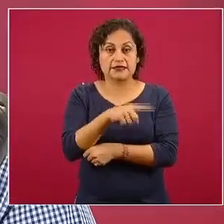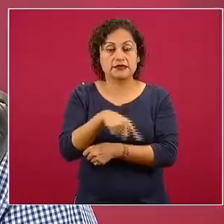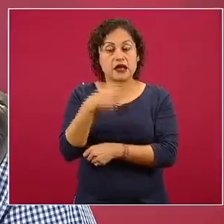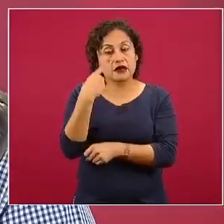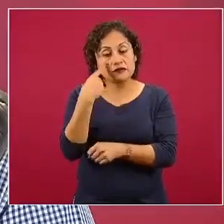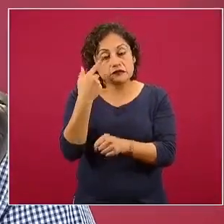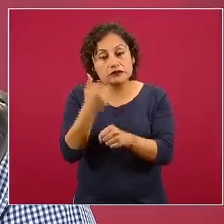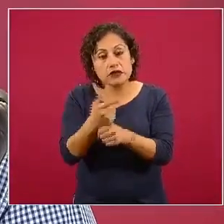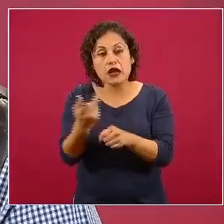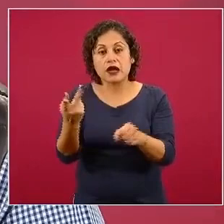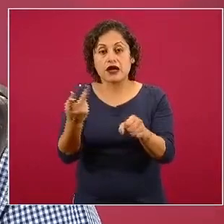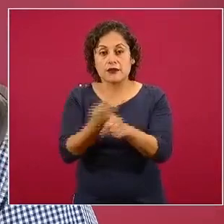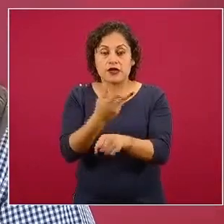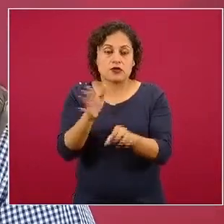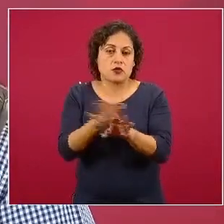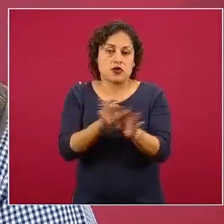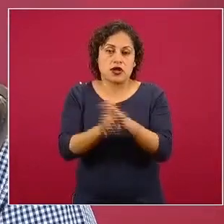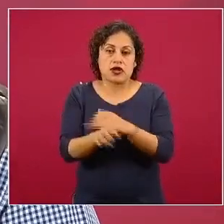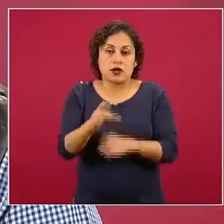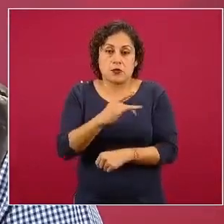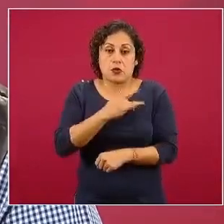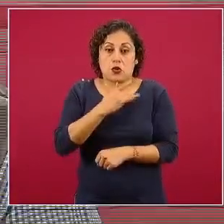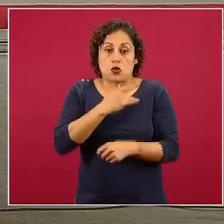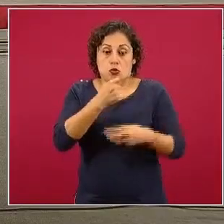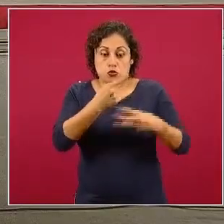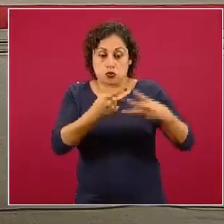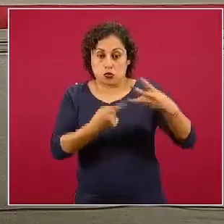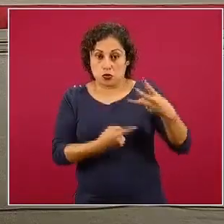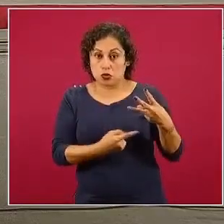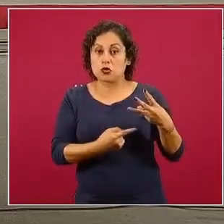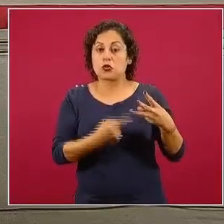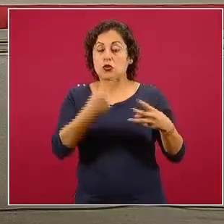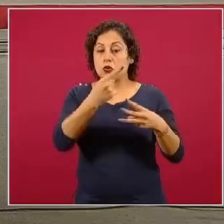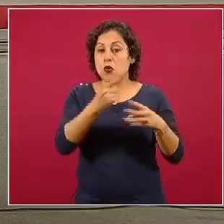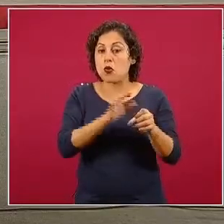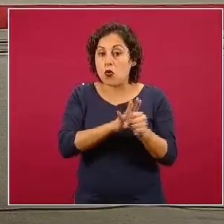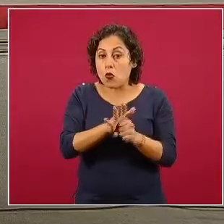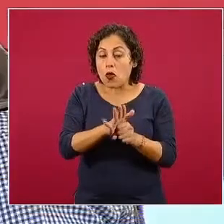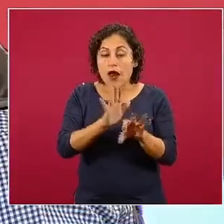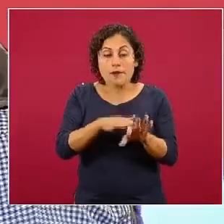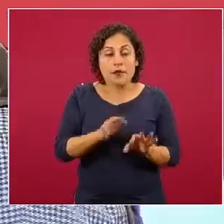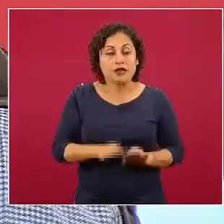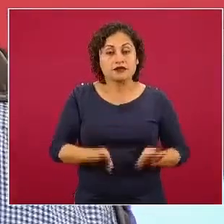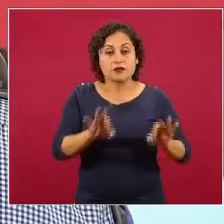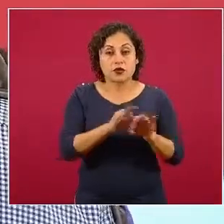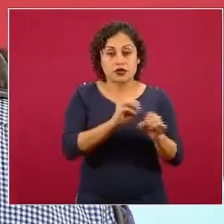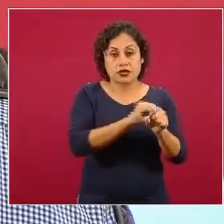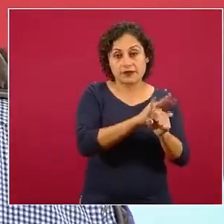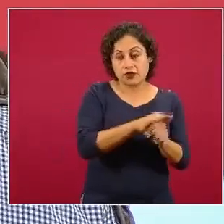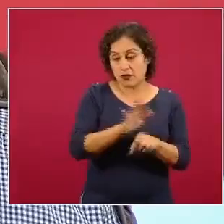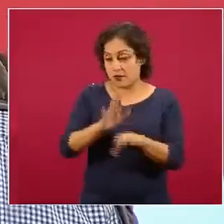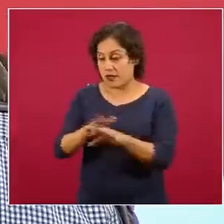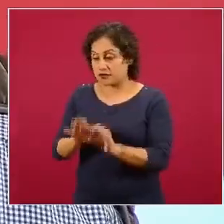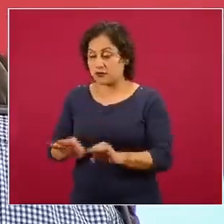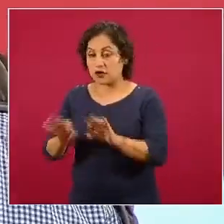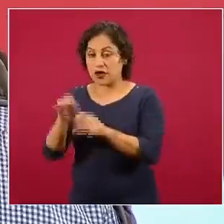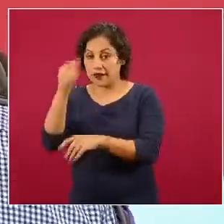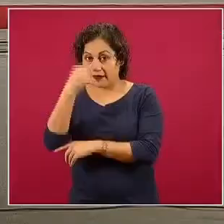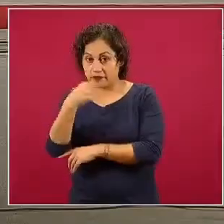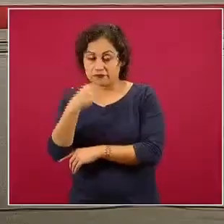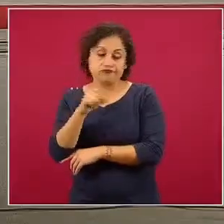enfermedad y otra, no, realmente las medidas, tanto preventivas como de respuesta, es decir,